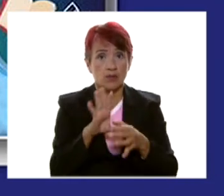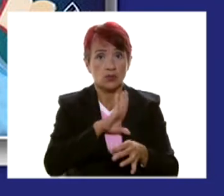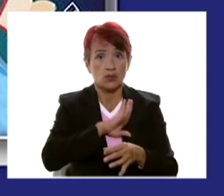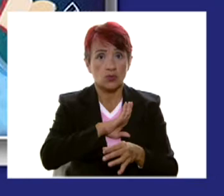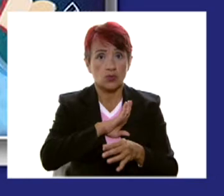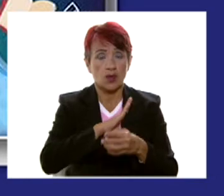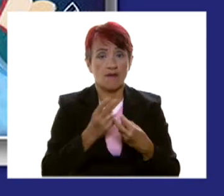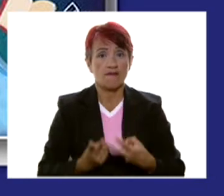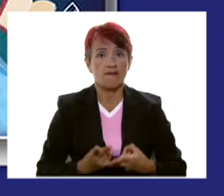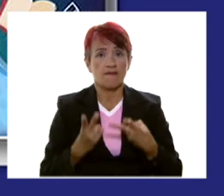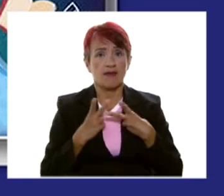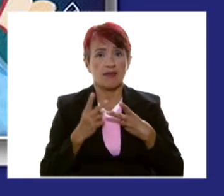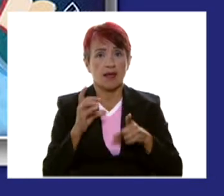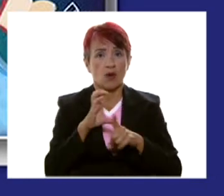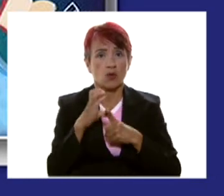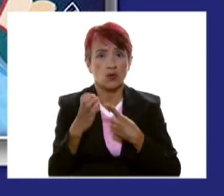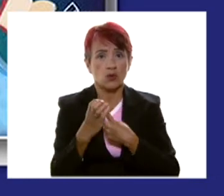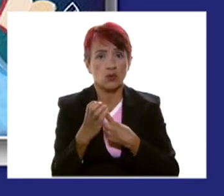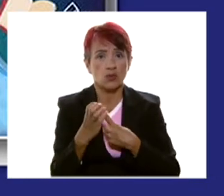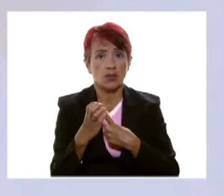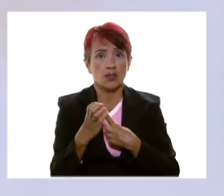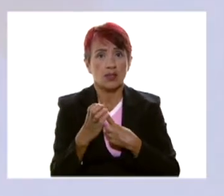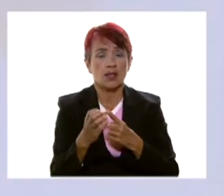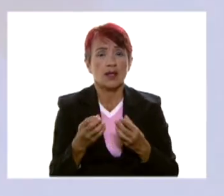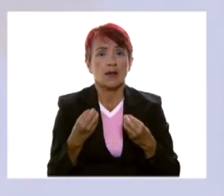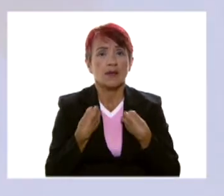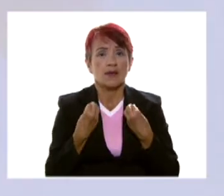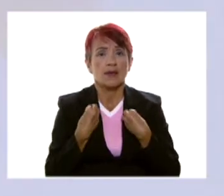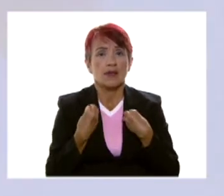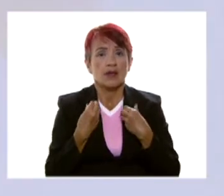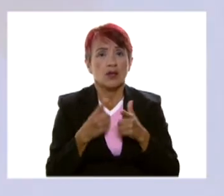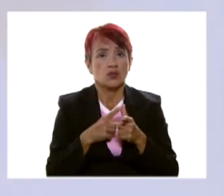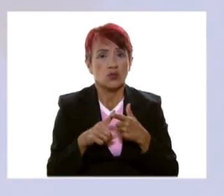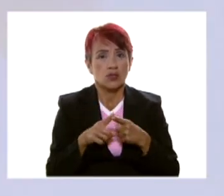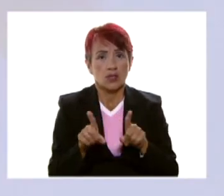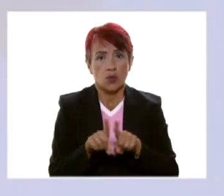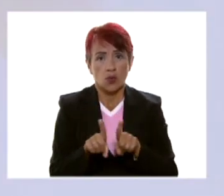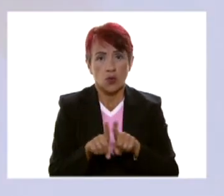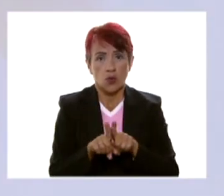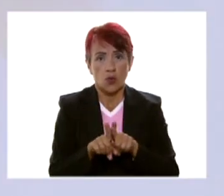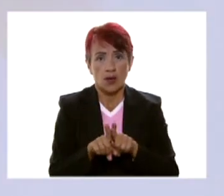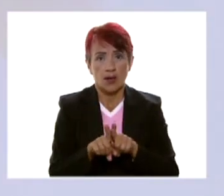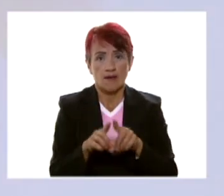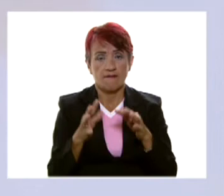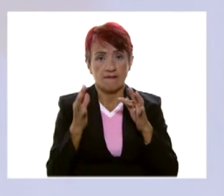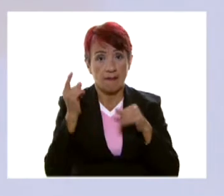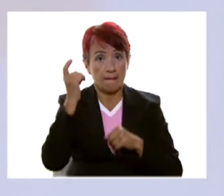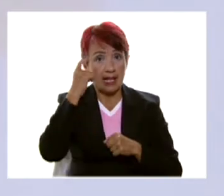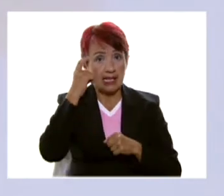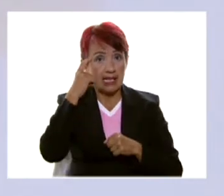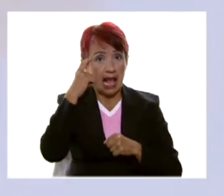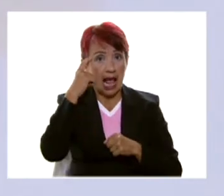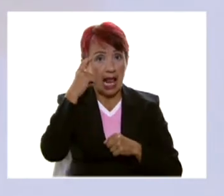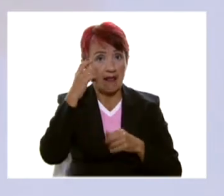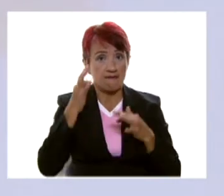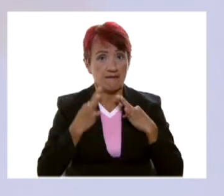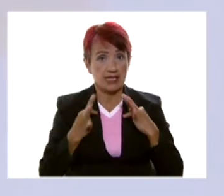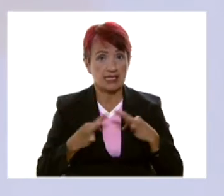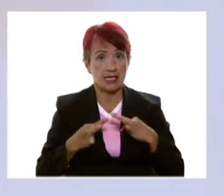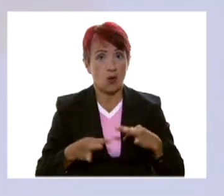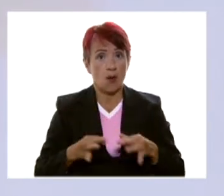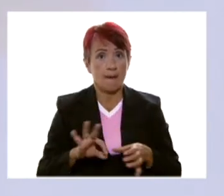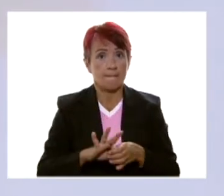identidad cultural y medios de subsistencia, así como también a su bienestar físico y espiritual.